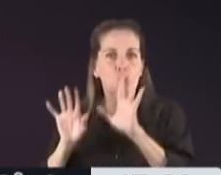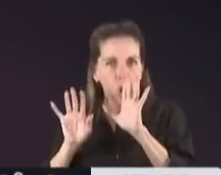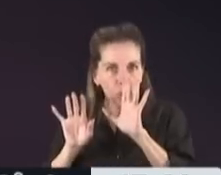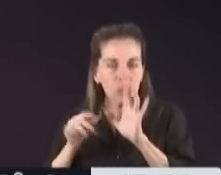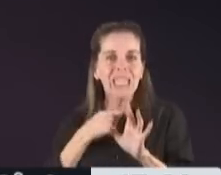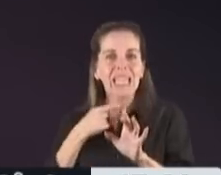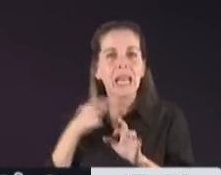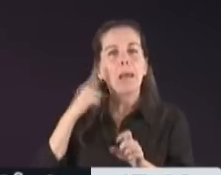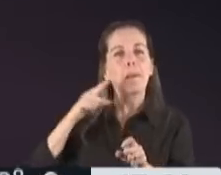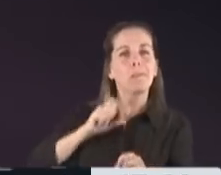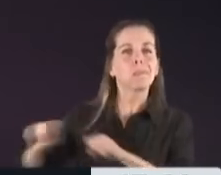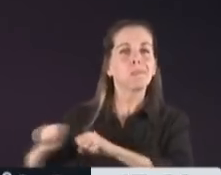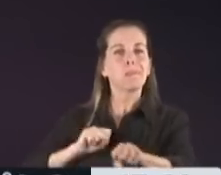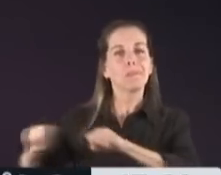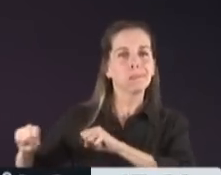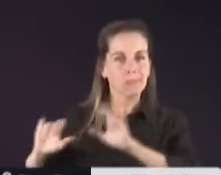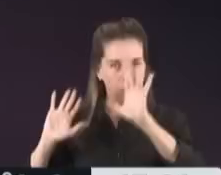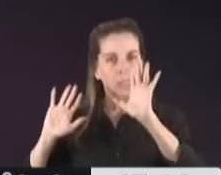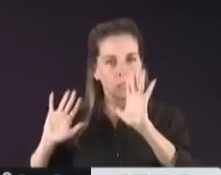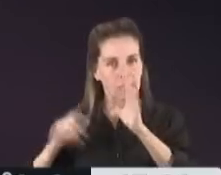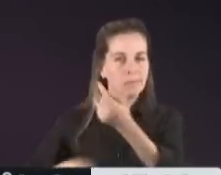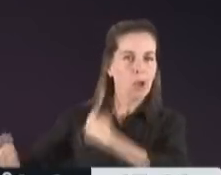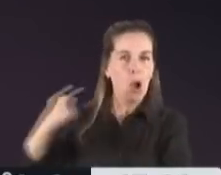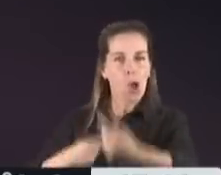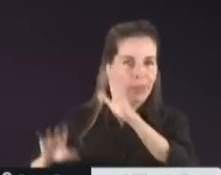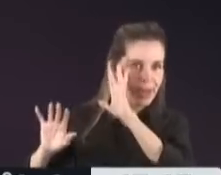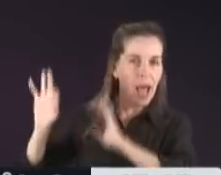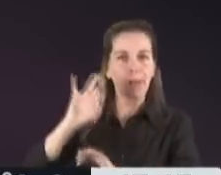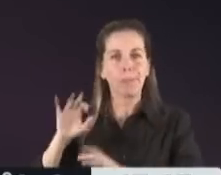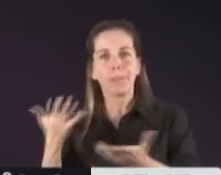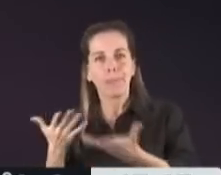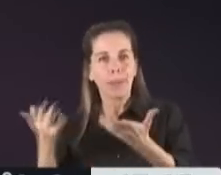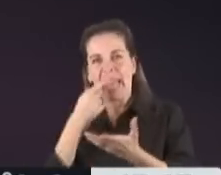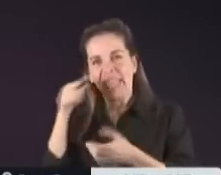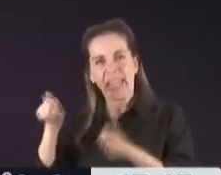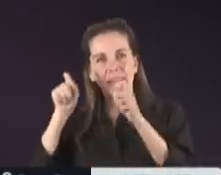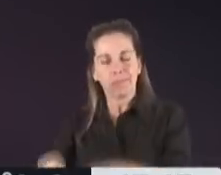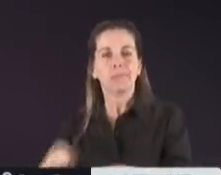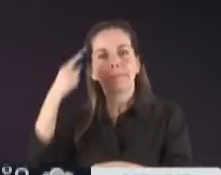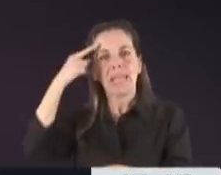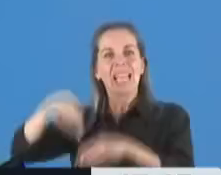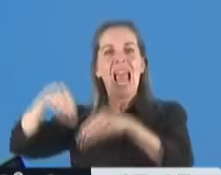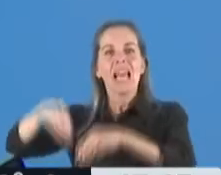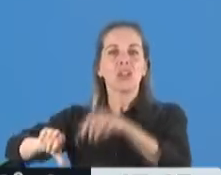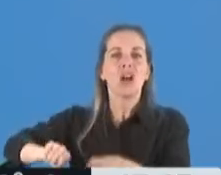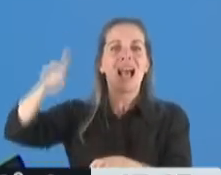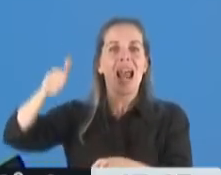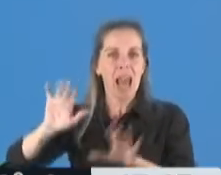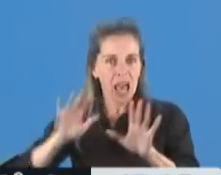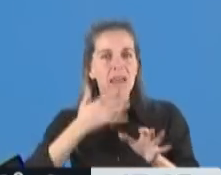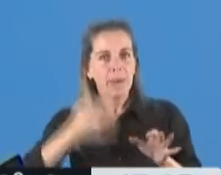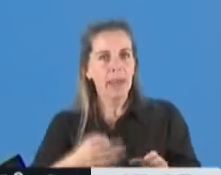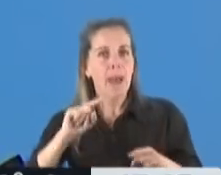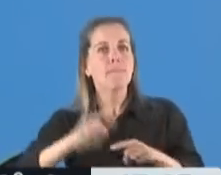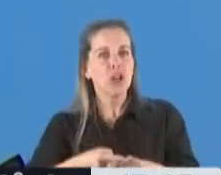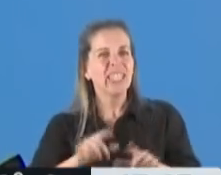las diferencias. Lo hacen con el interés mezquino tal vez de ganar una elección. Y también es cierto, en política se